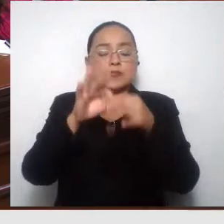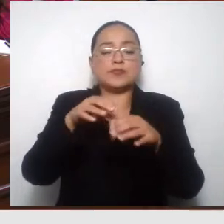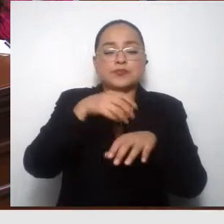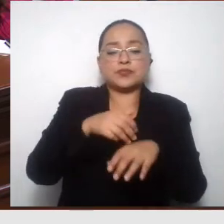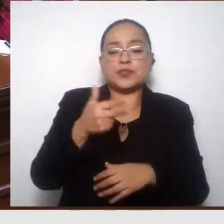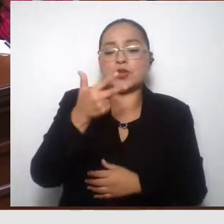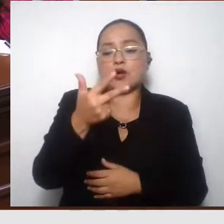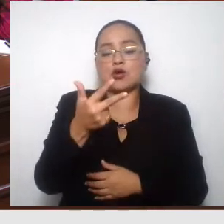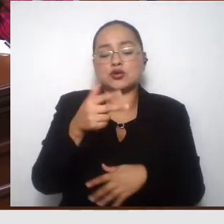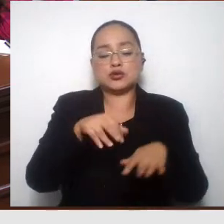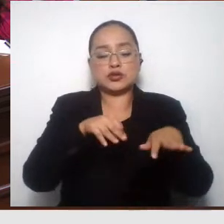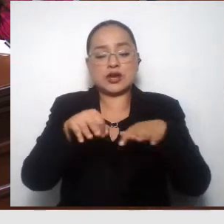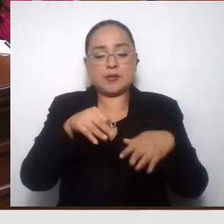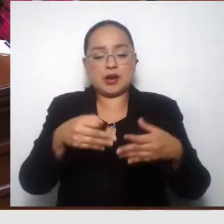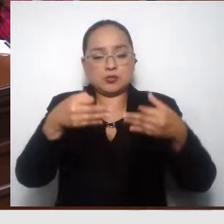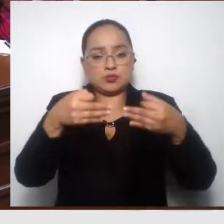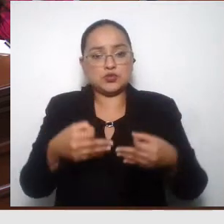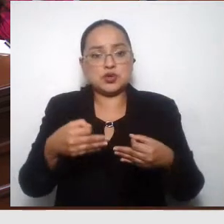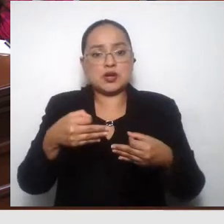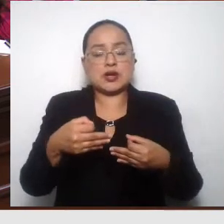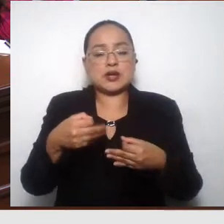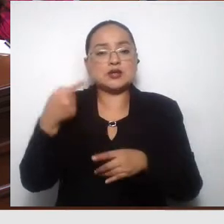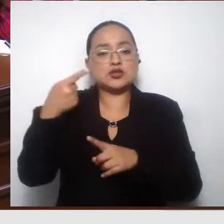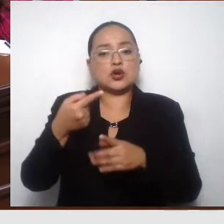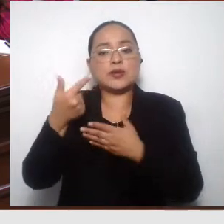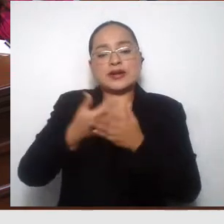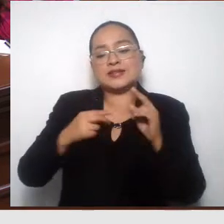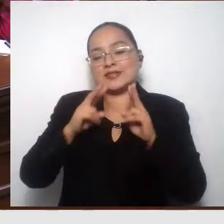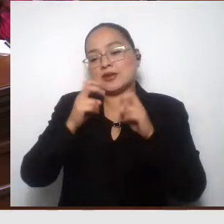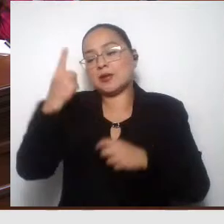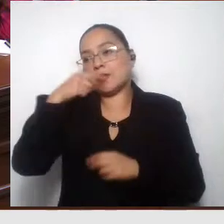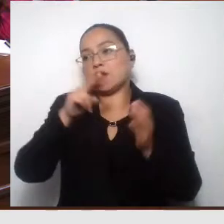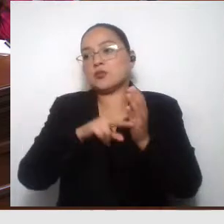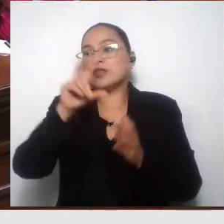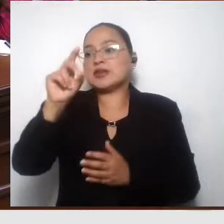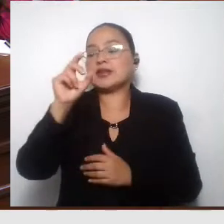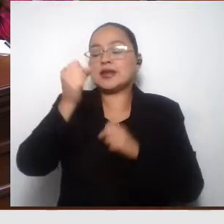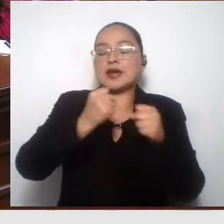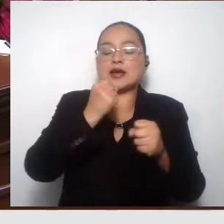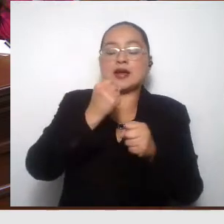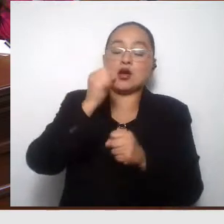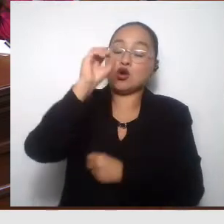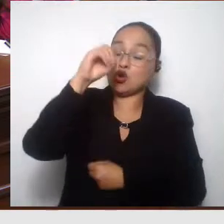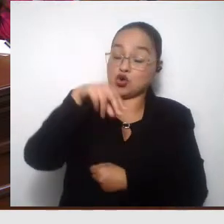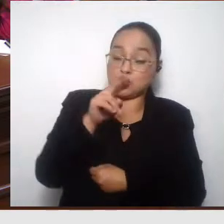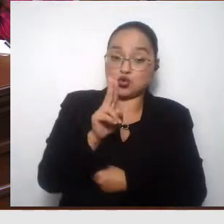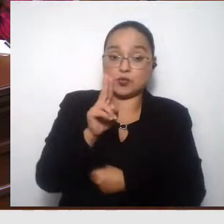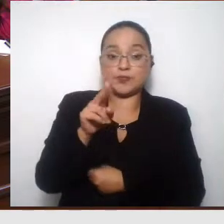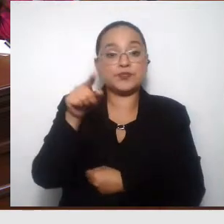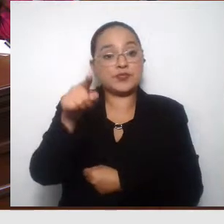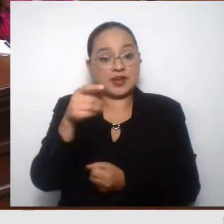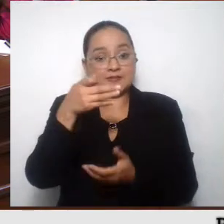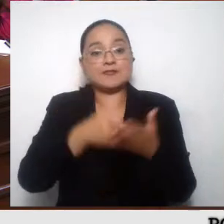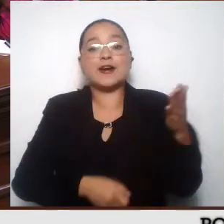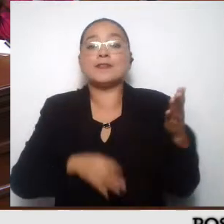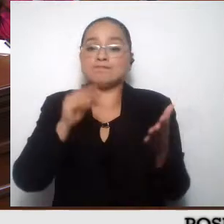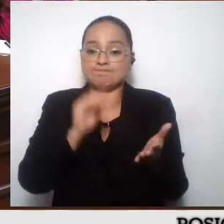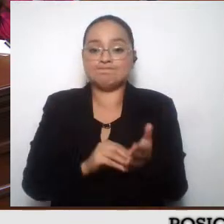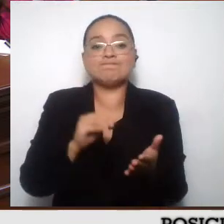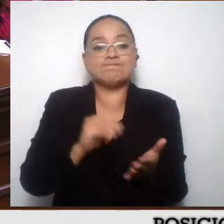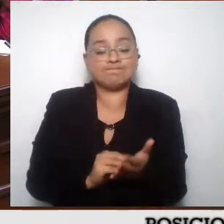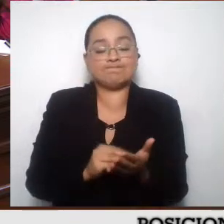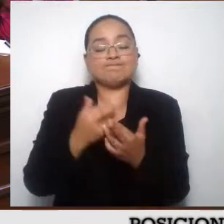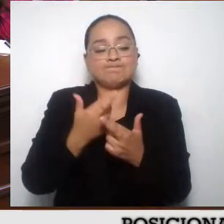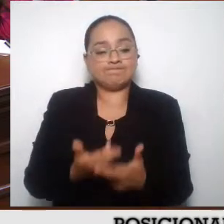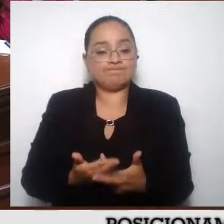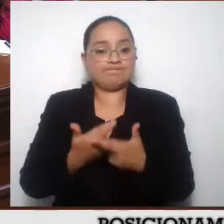trabajo decente de la Agenda 2030 de la ONU, a la cual todavía le debemos mucho.